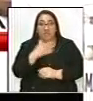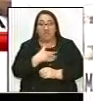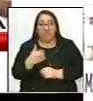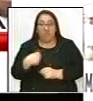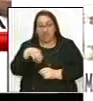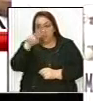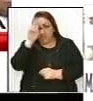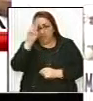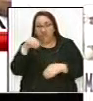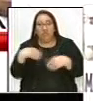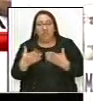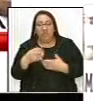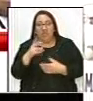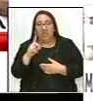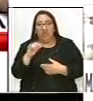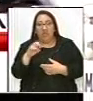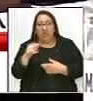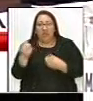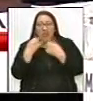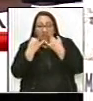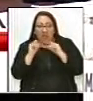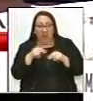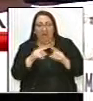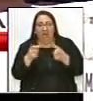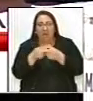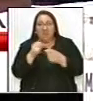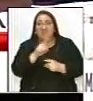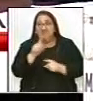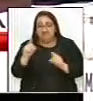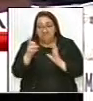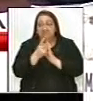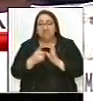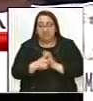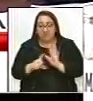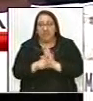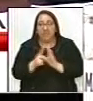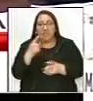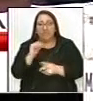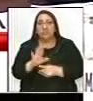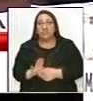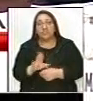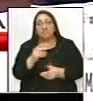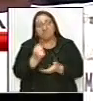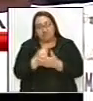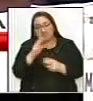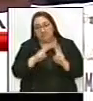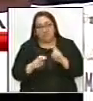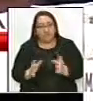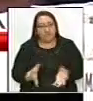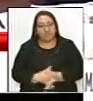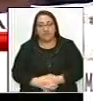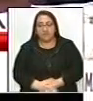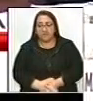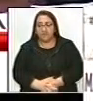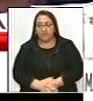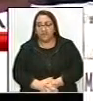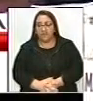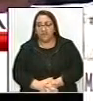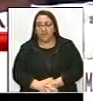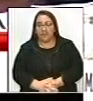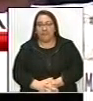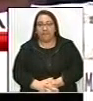República da cuenta a la Cámara de Diputados o a la Comisión Permanente de cada decreto legislativo para su revisión. En